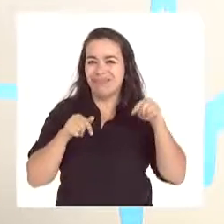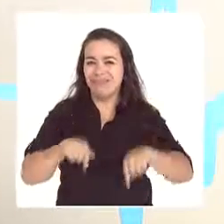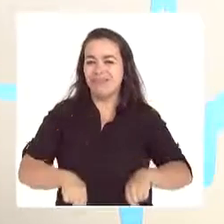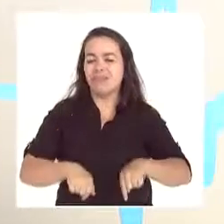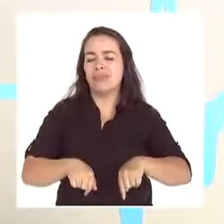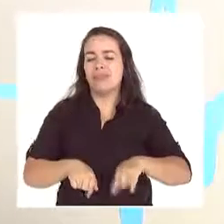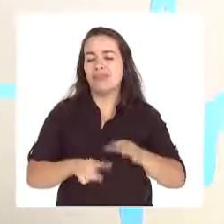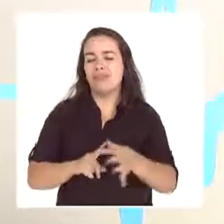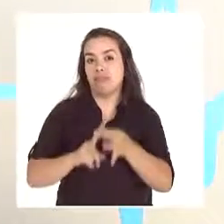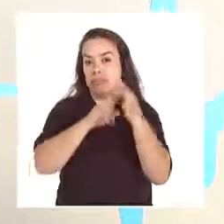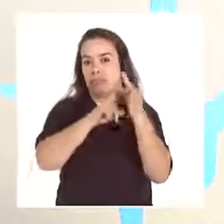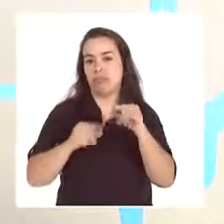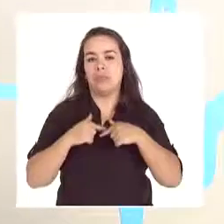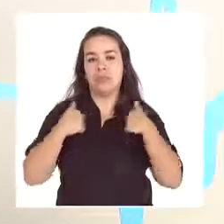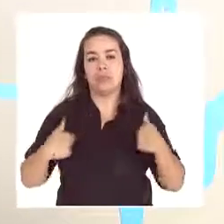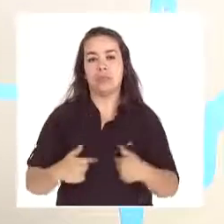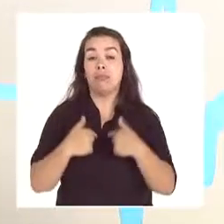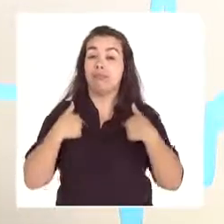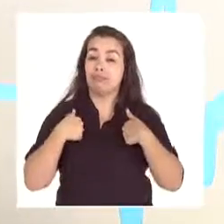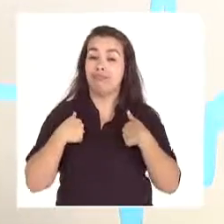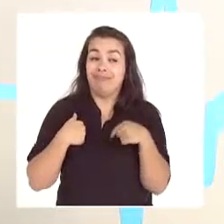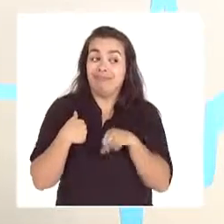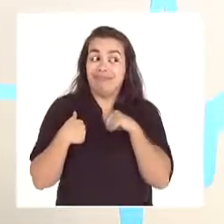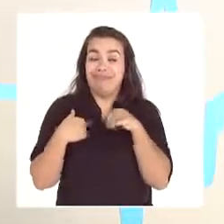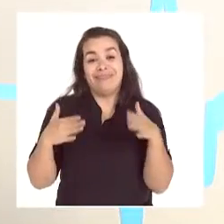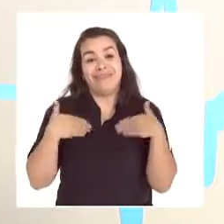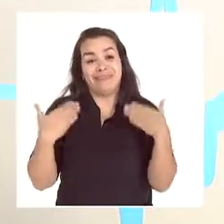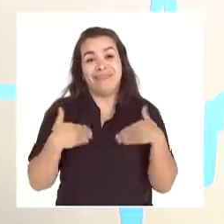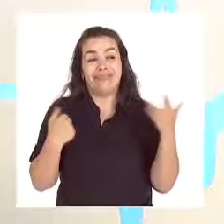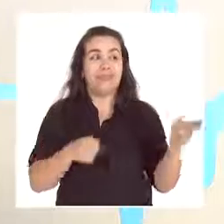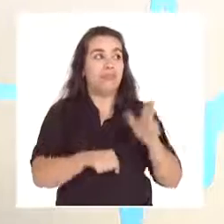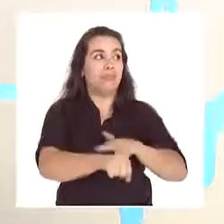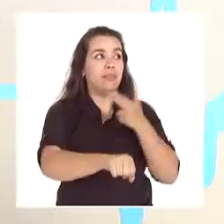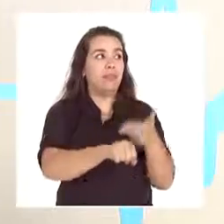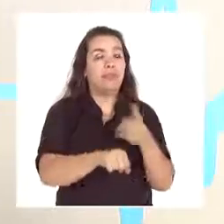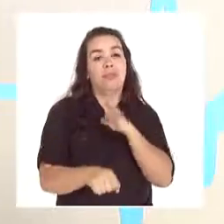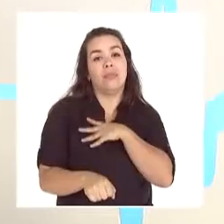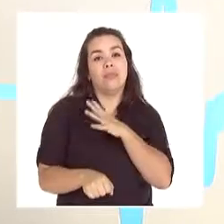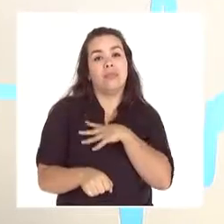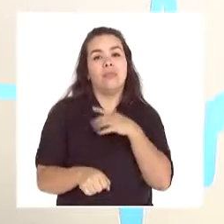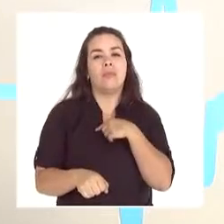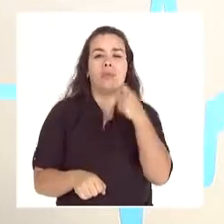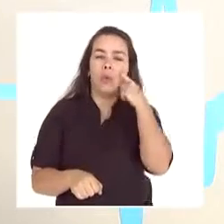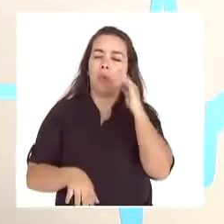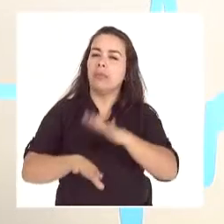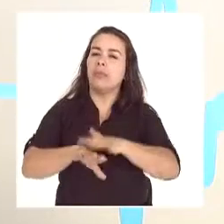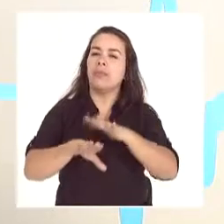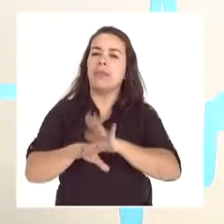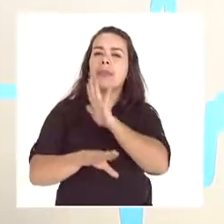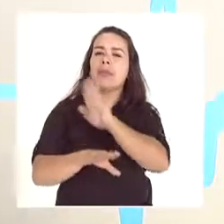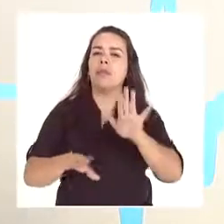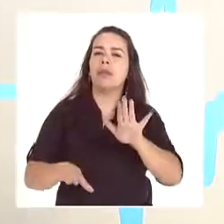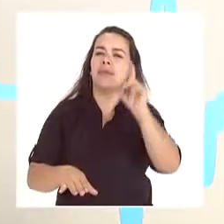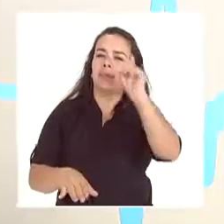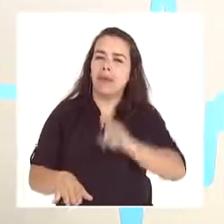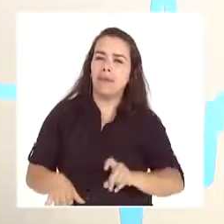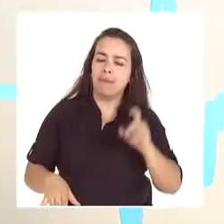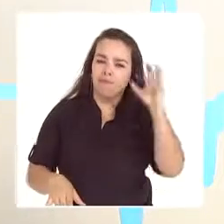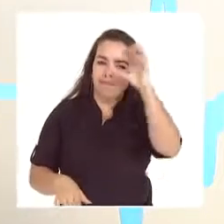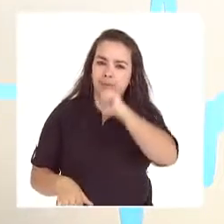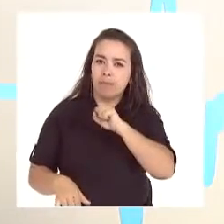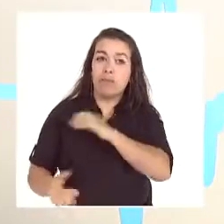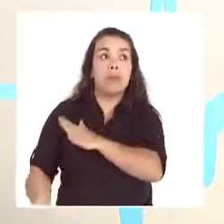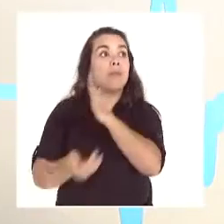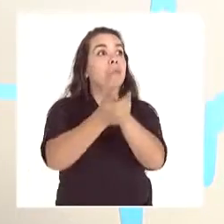ecocardiografista, de lo cual me siento muy orgulloso por ser mi sobrino, es que ustedes entiendan algo. Sin la